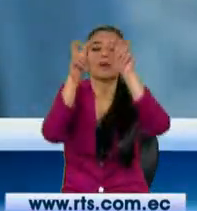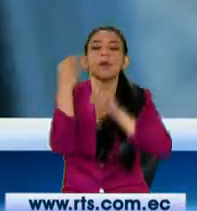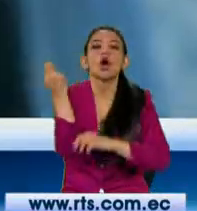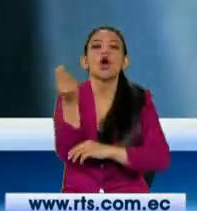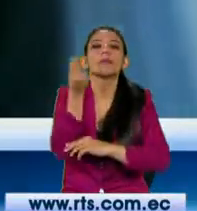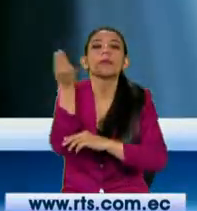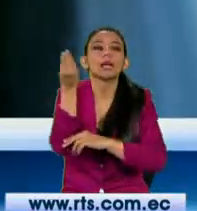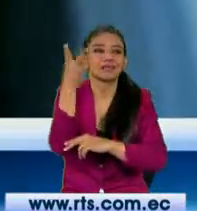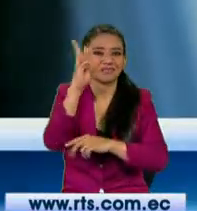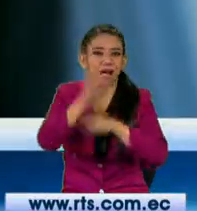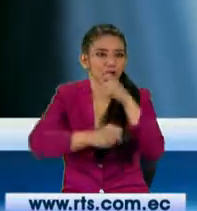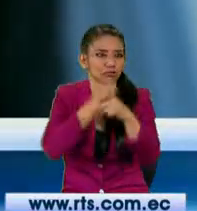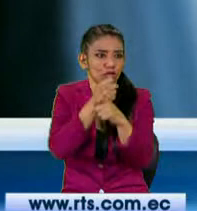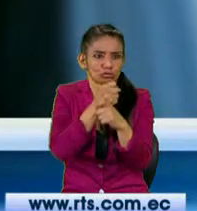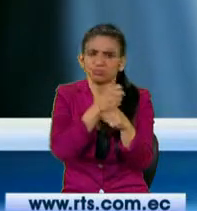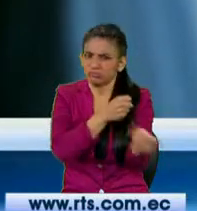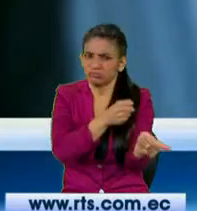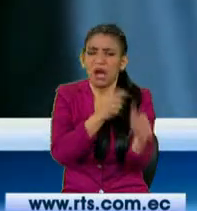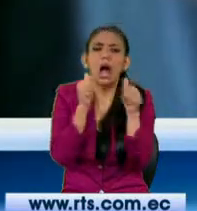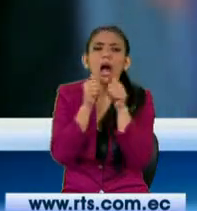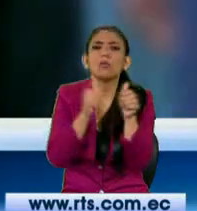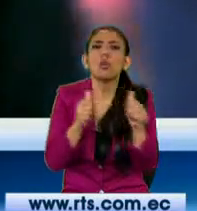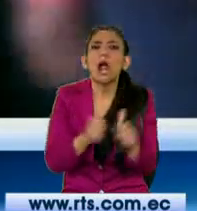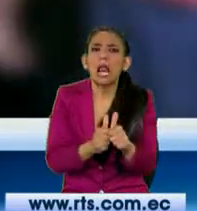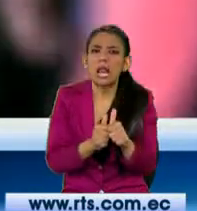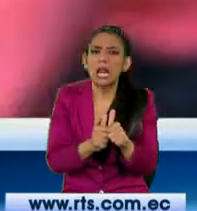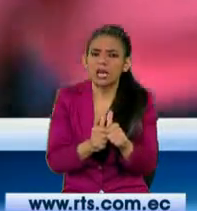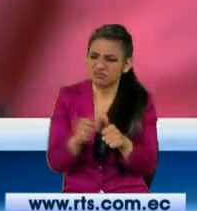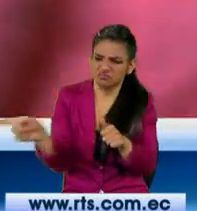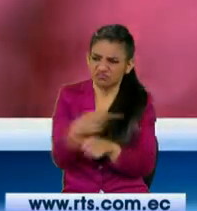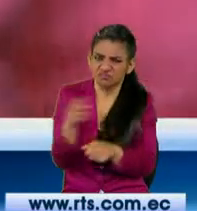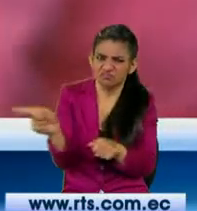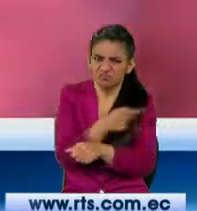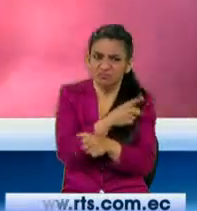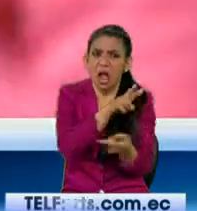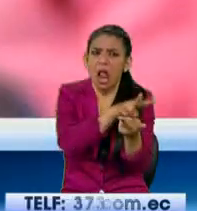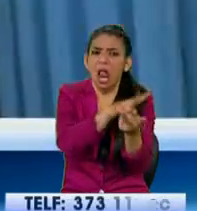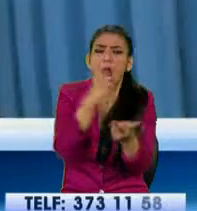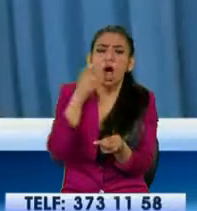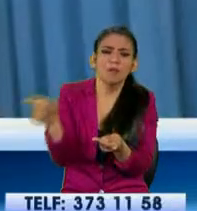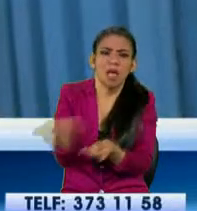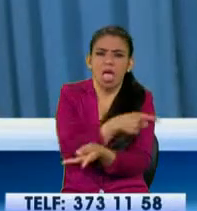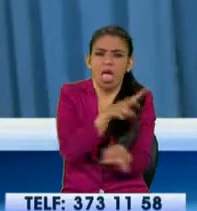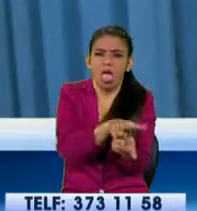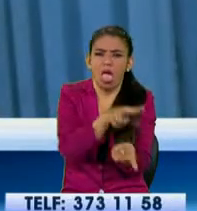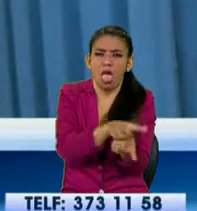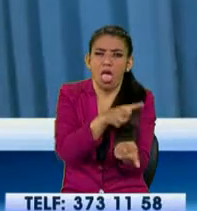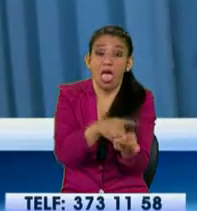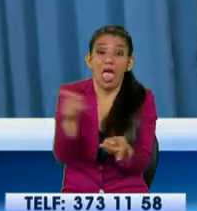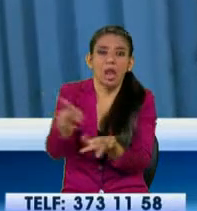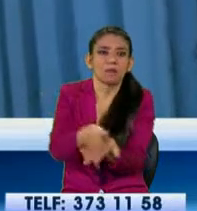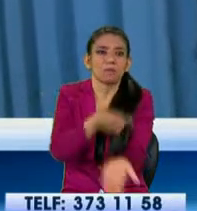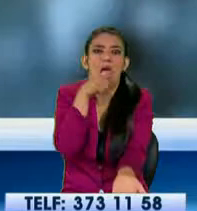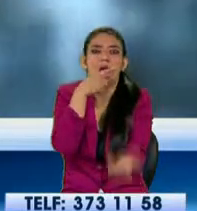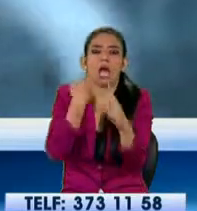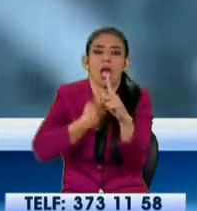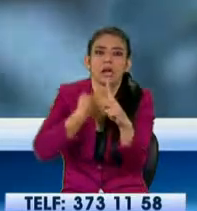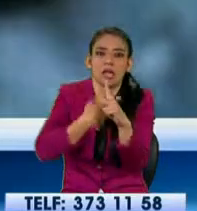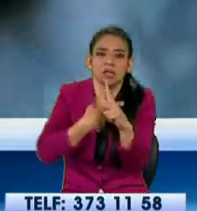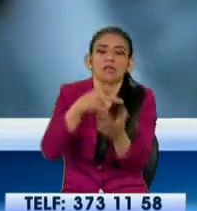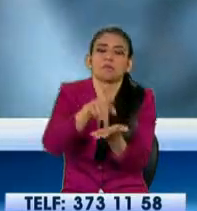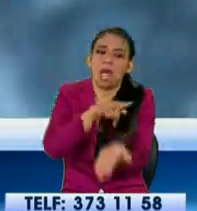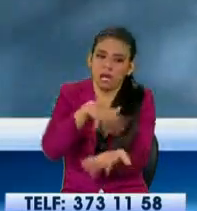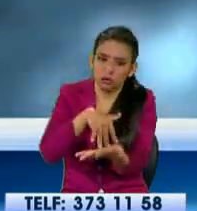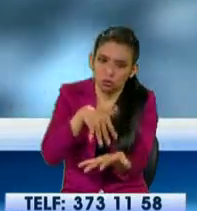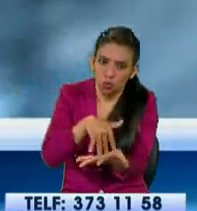quien presuntamente era obligada por su abuela a mantener relaciones sexuales con un hombre a cambio de que él pagara el arriendo, el estudio,